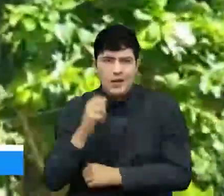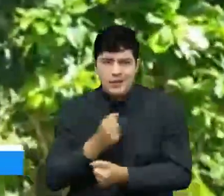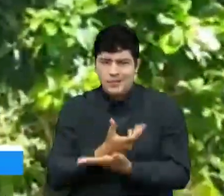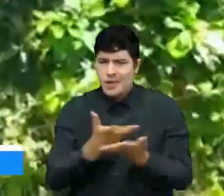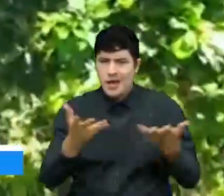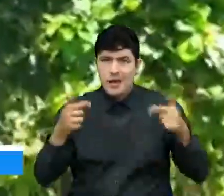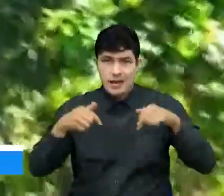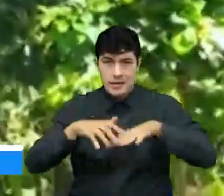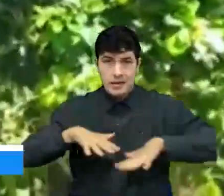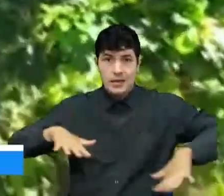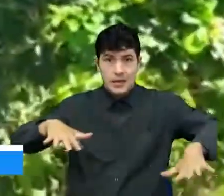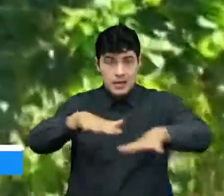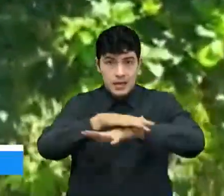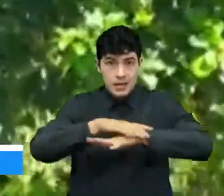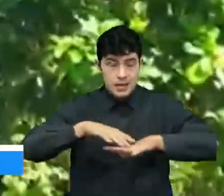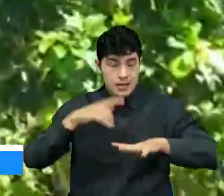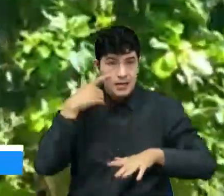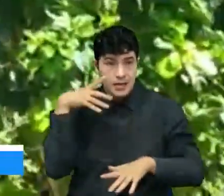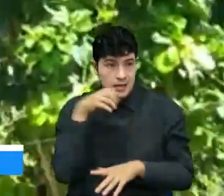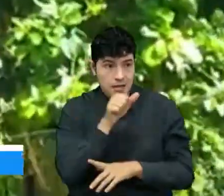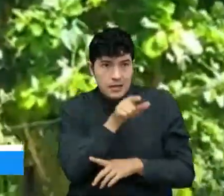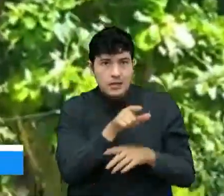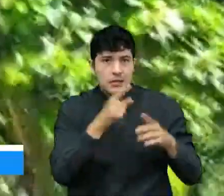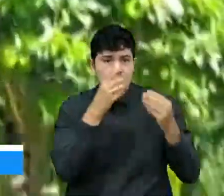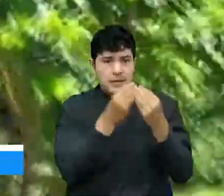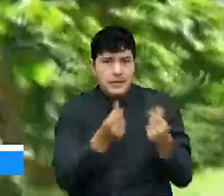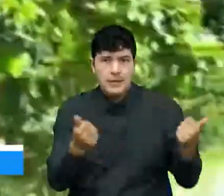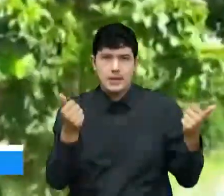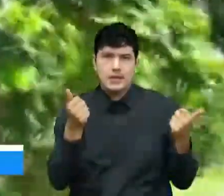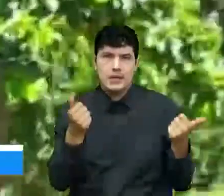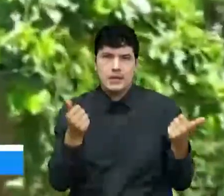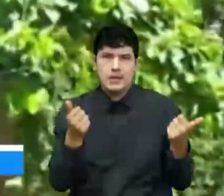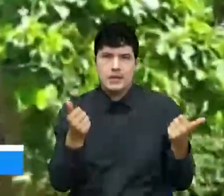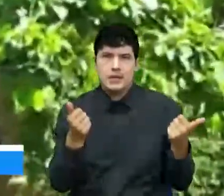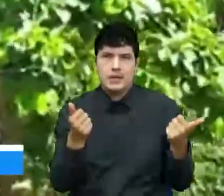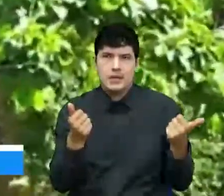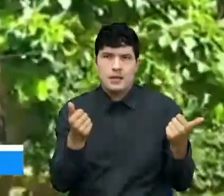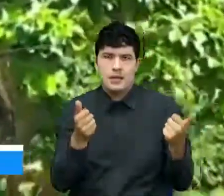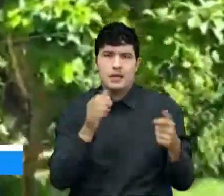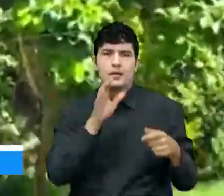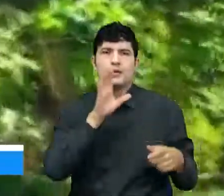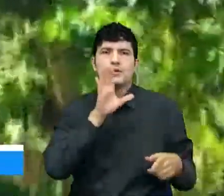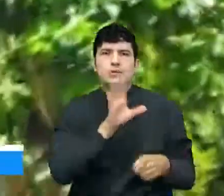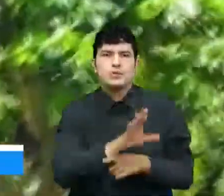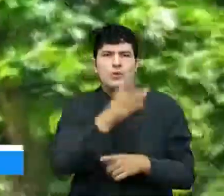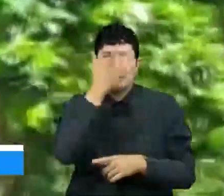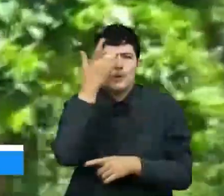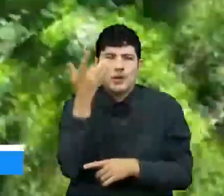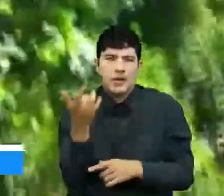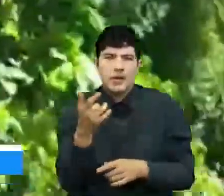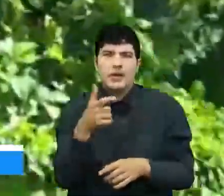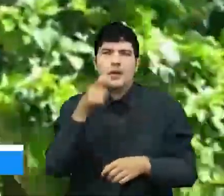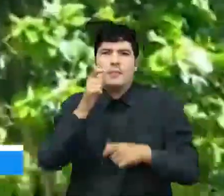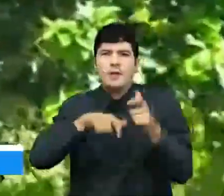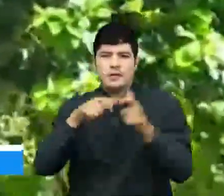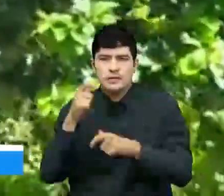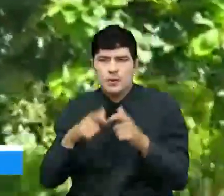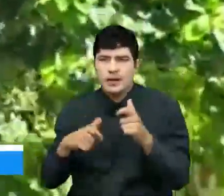bosque va a desaparecer solo por la avaricia de unas